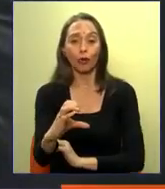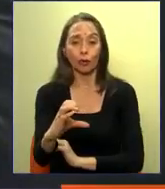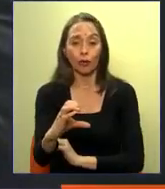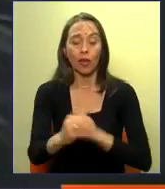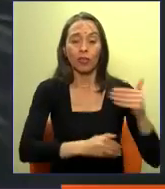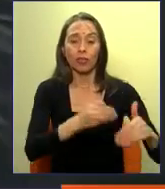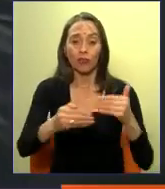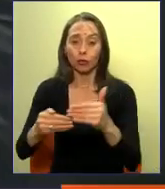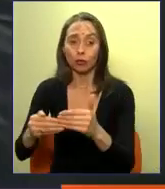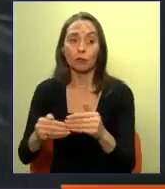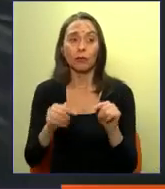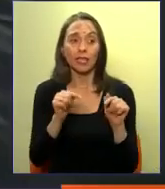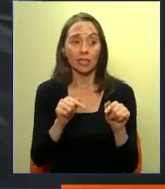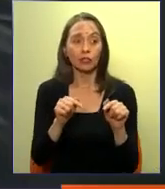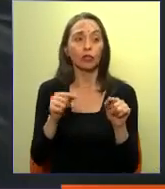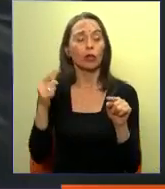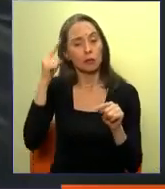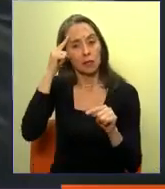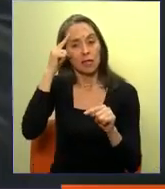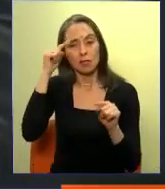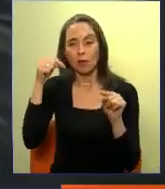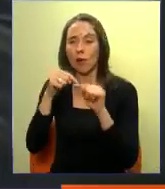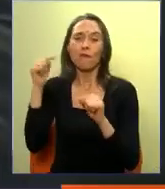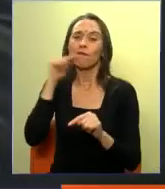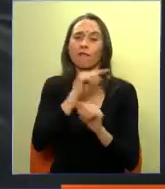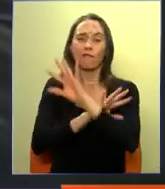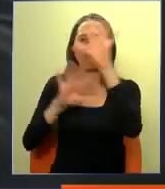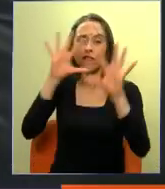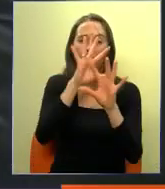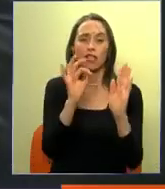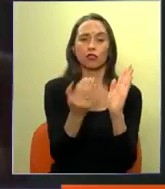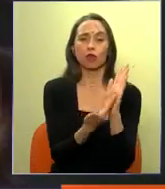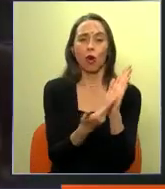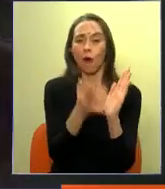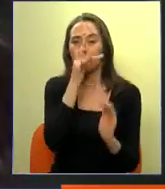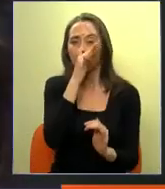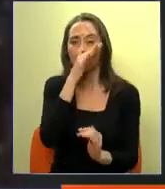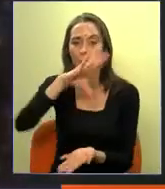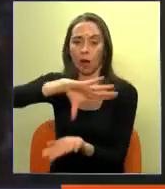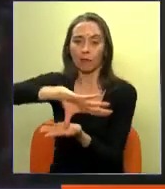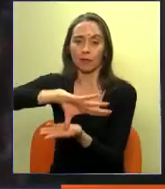un caso de ciencia ficción o una burla al país.